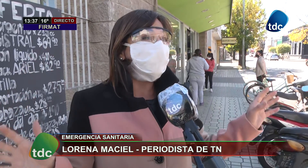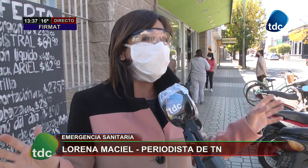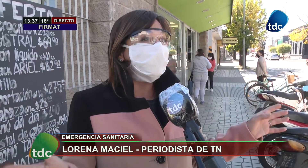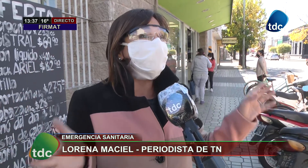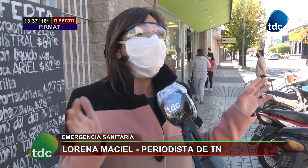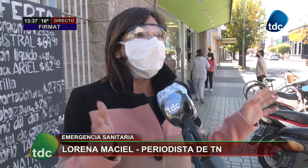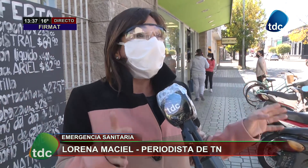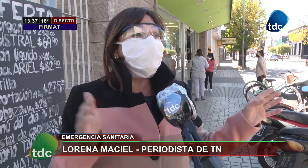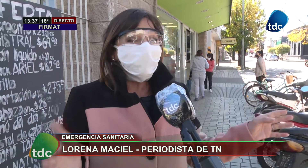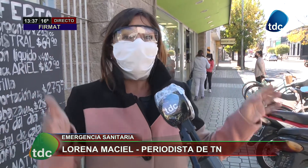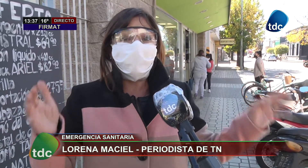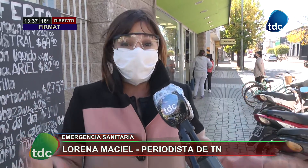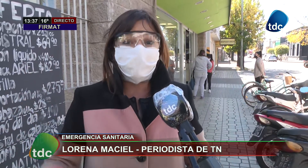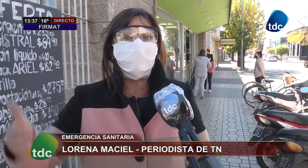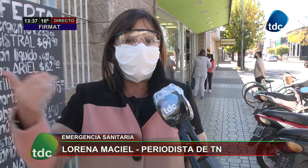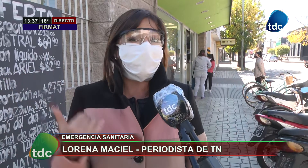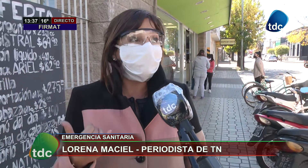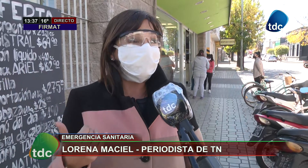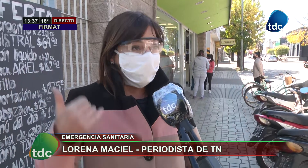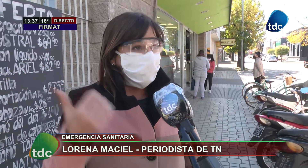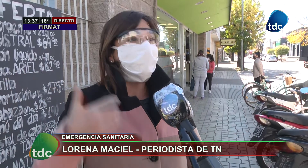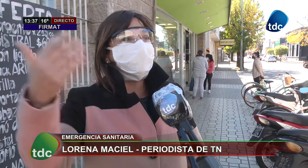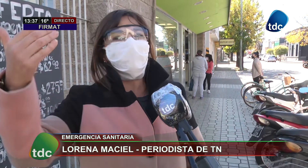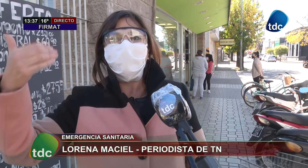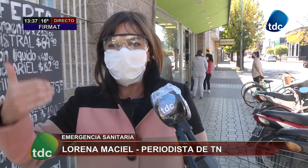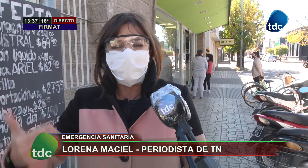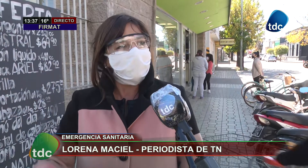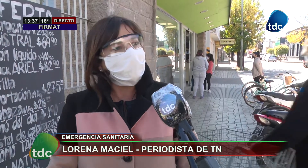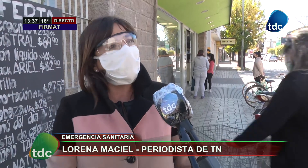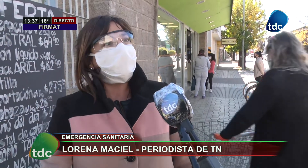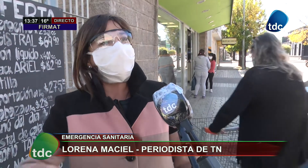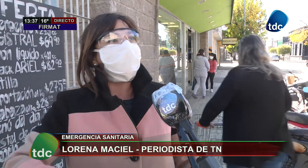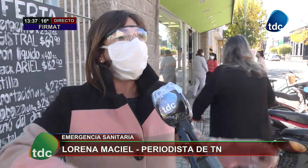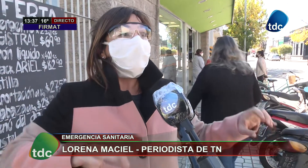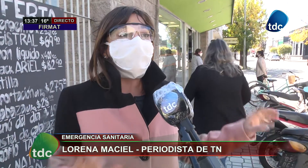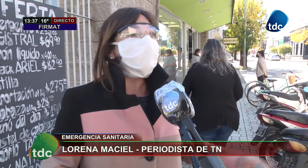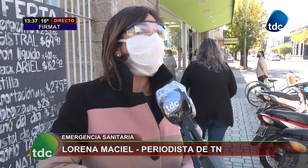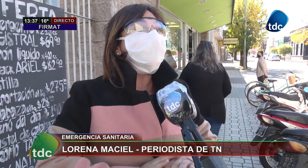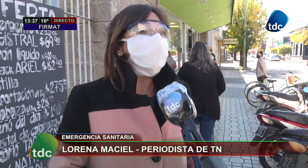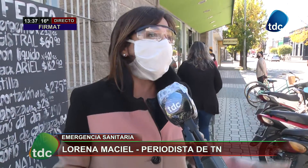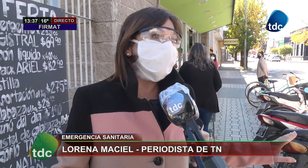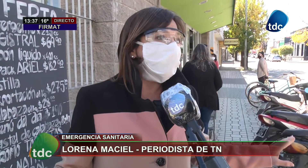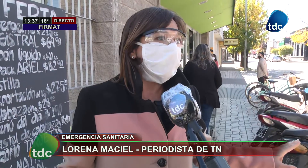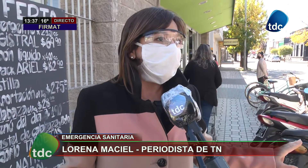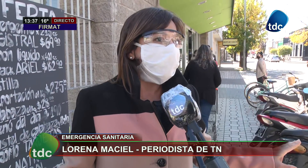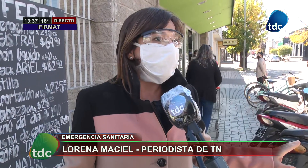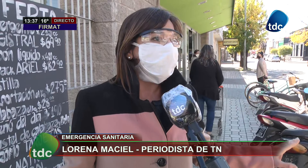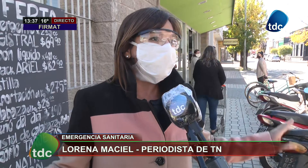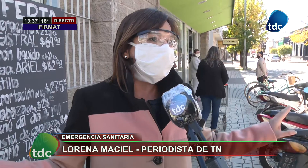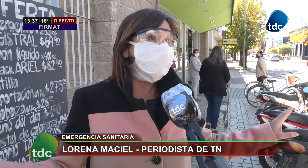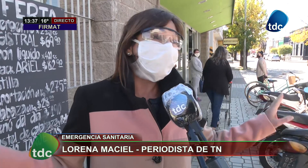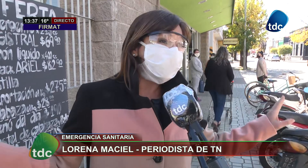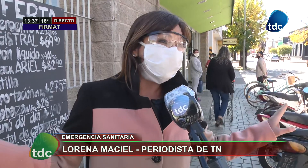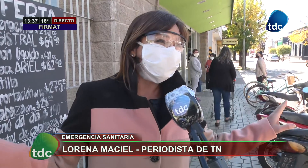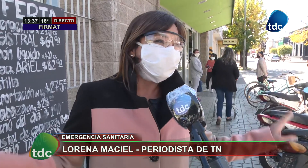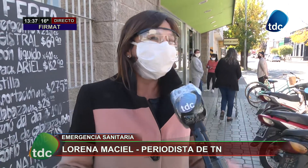su propia normativa y todos con conocimiento, sobre todo los comerciantes, con el conocimiento del protocolo que tienen que seguir. Hasta ahora no vi nadie que lo violara el protocolo,